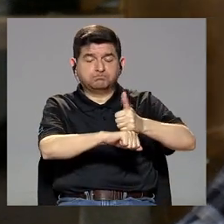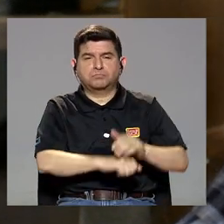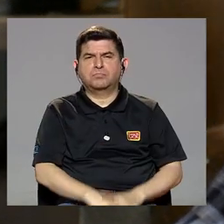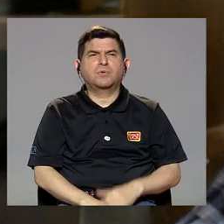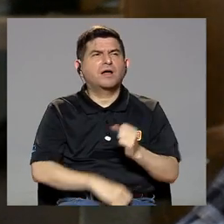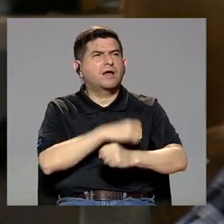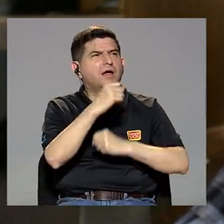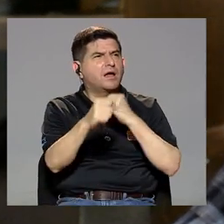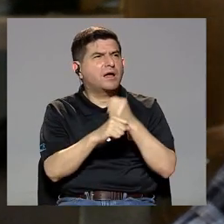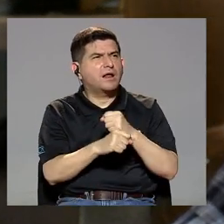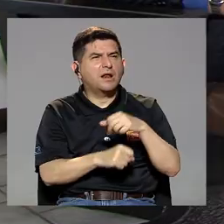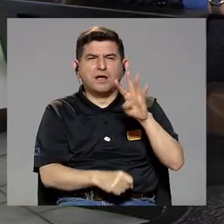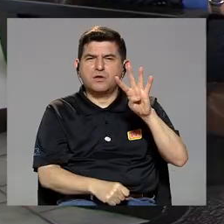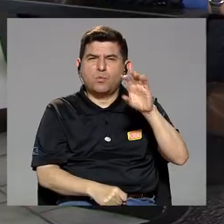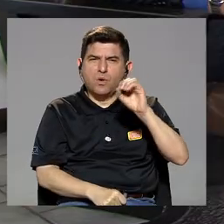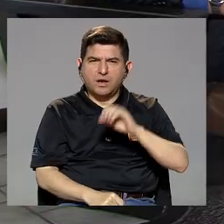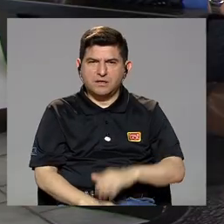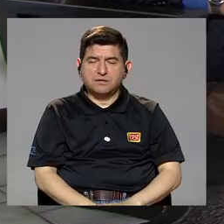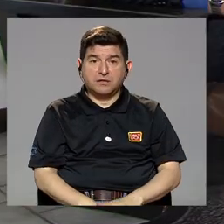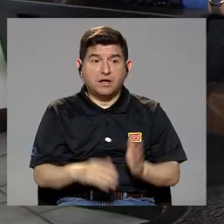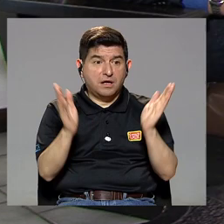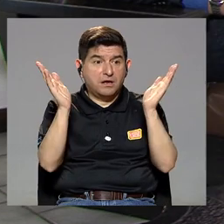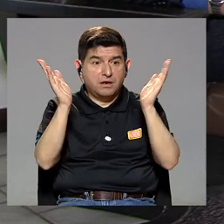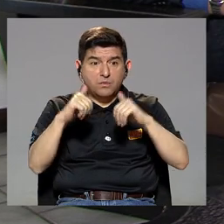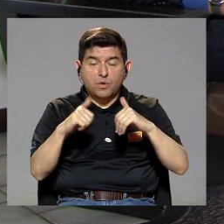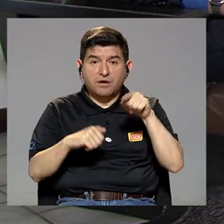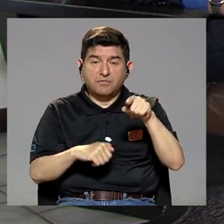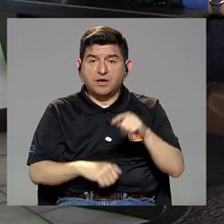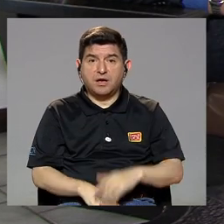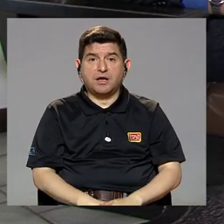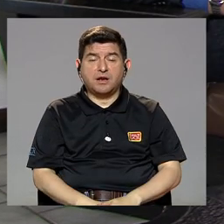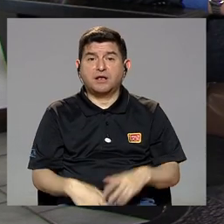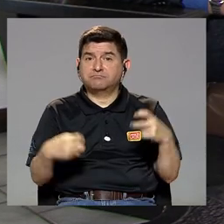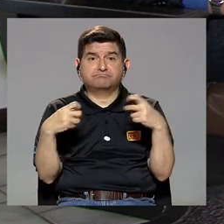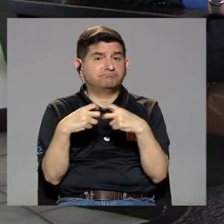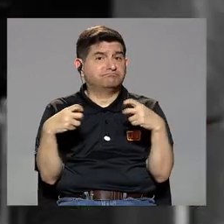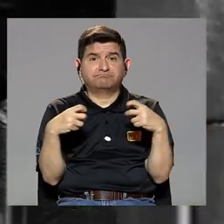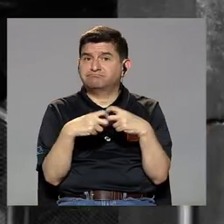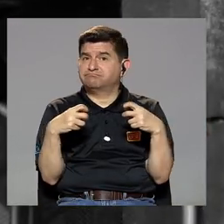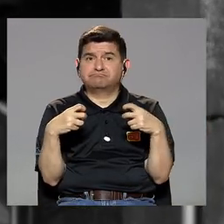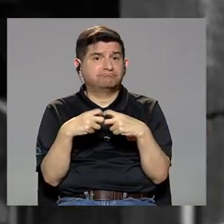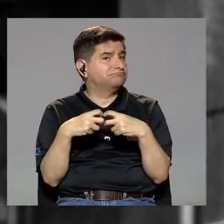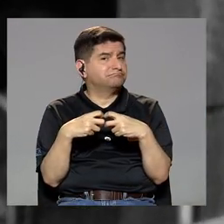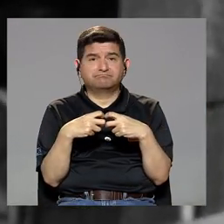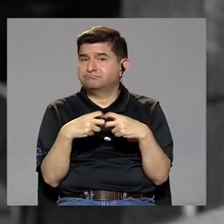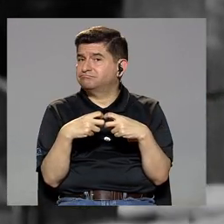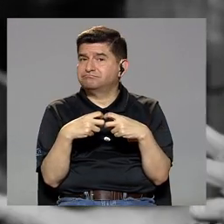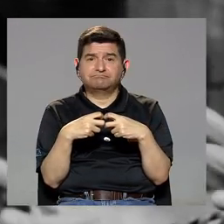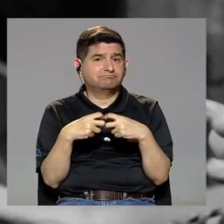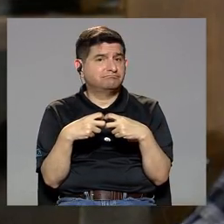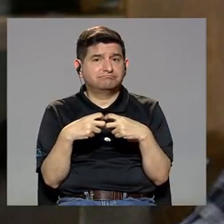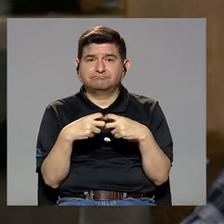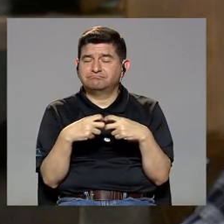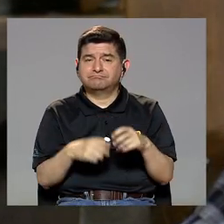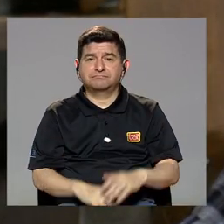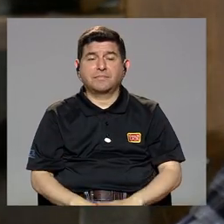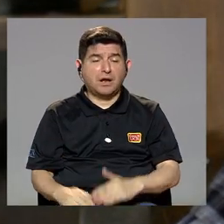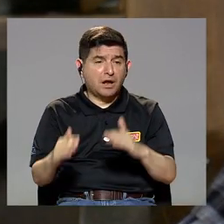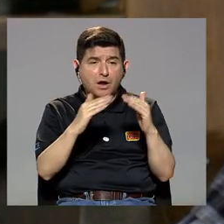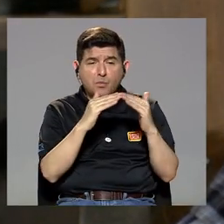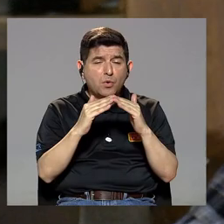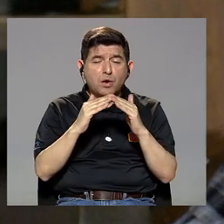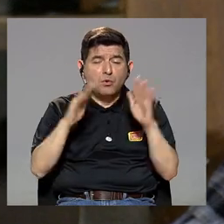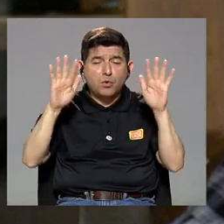fue en los años 40 no existía luz eléctrica el santo domingo el pueblo de la